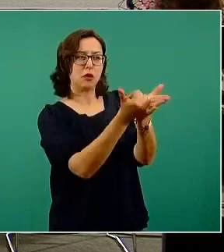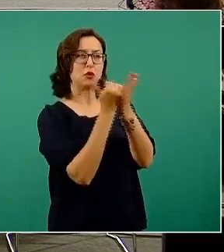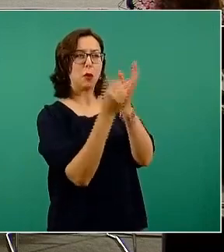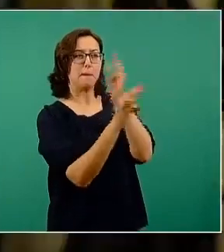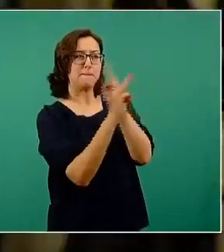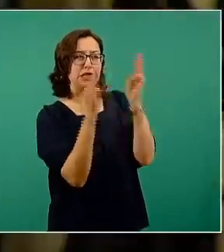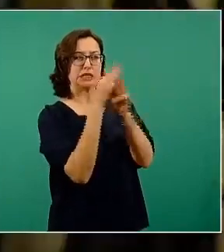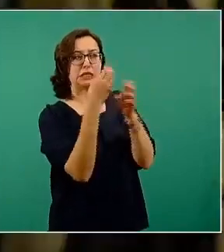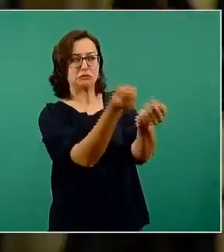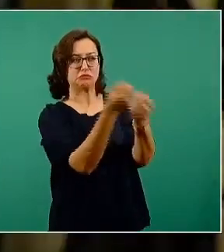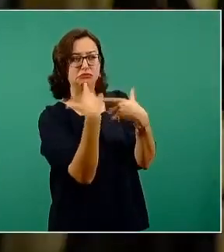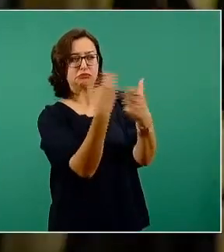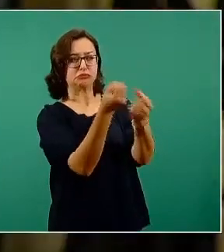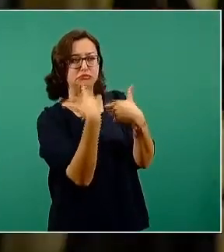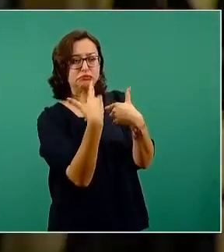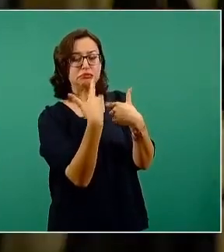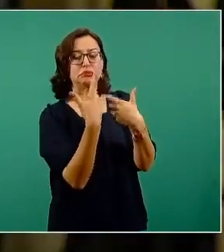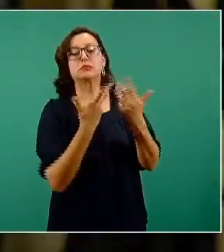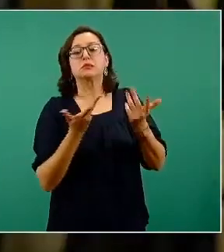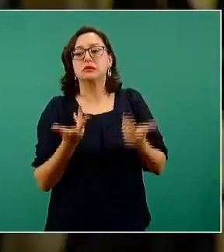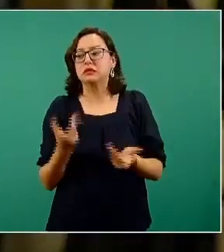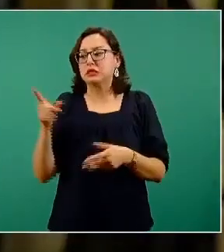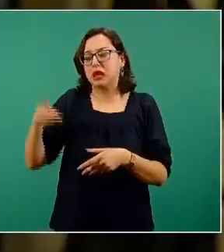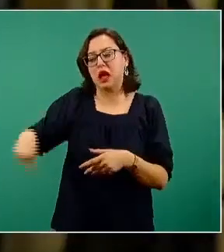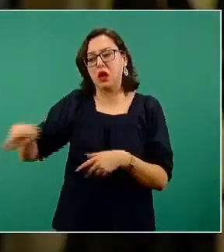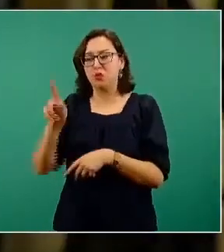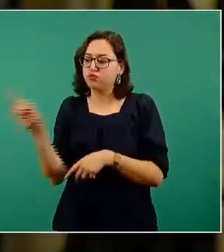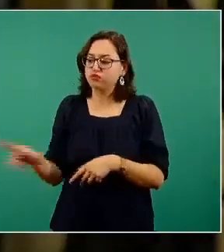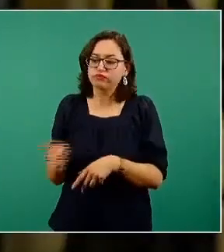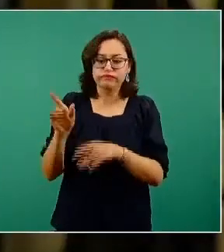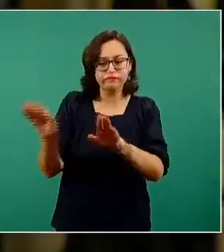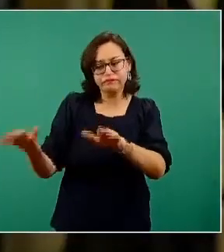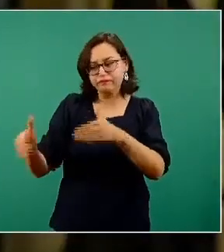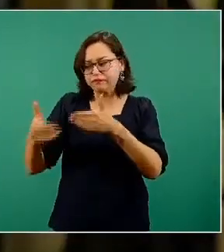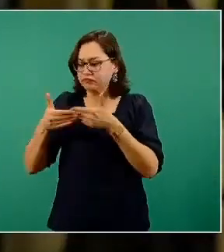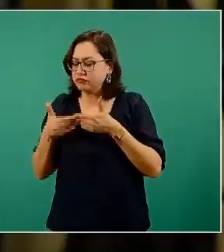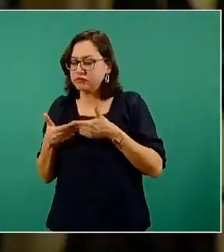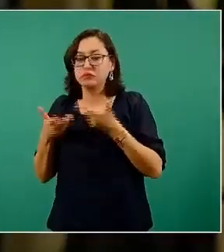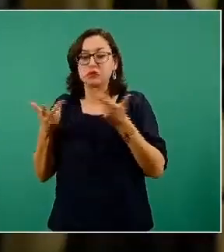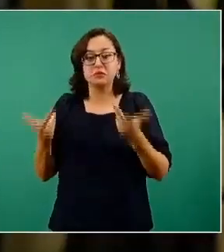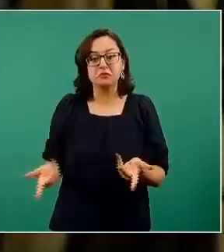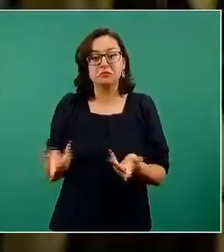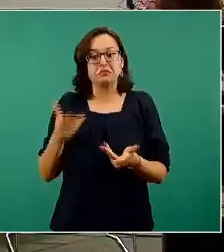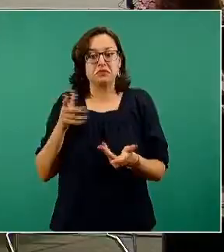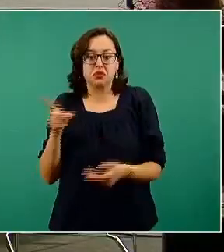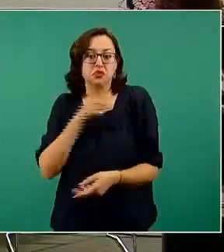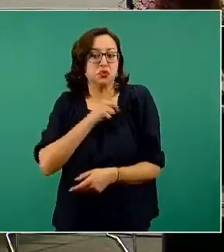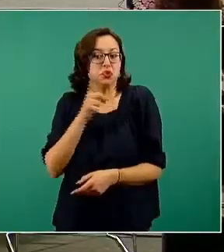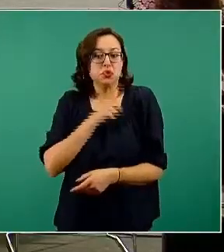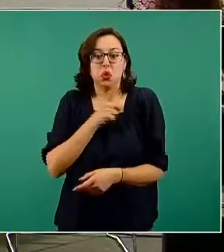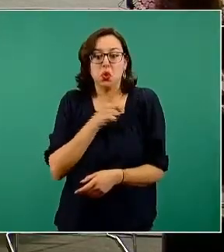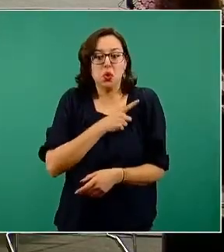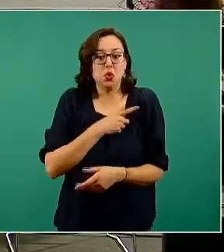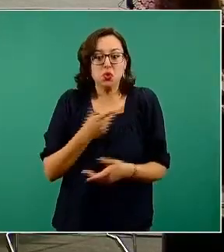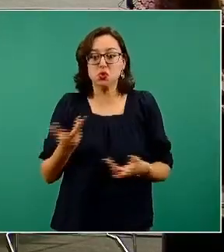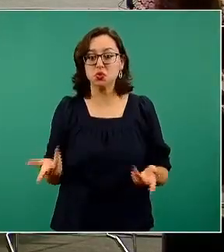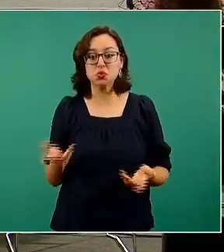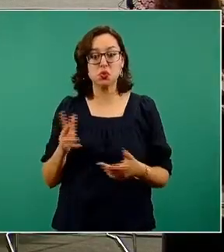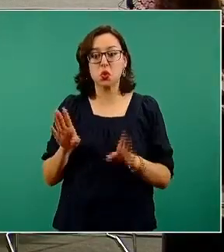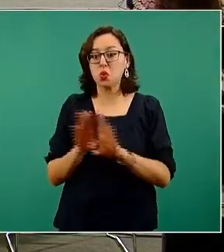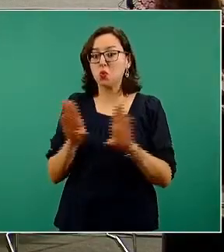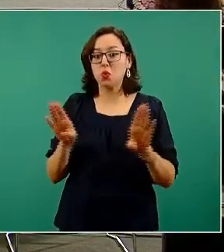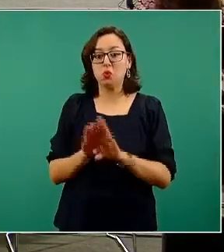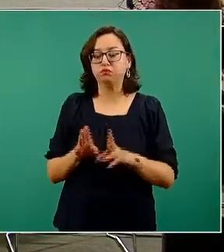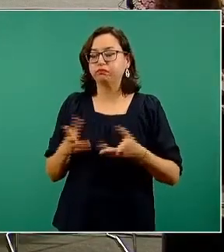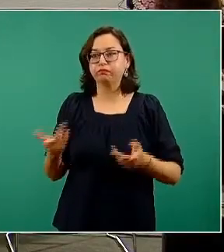ayuda a sus familiares migrantes y ellos han tenido que sacar adelante la situación a como Dios les dé